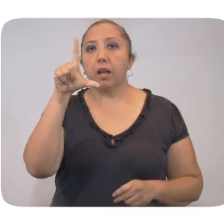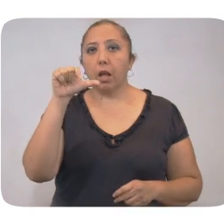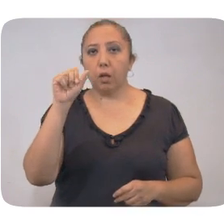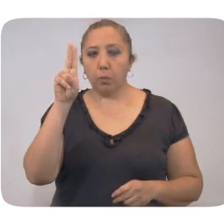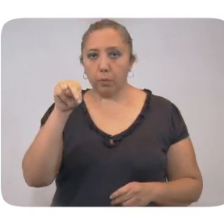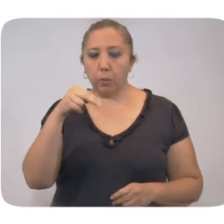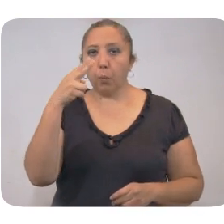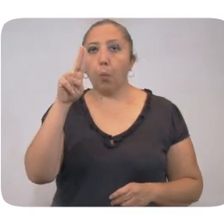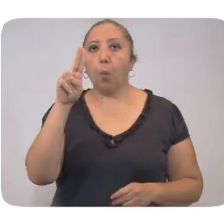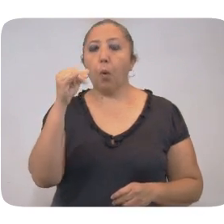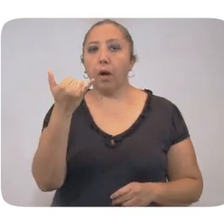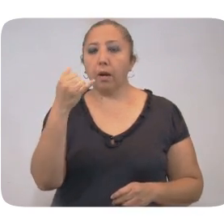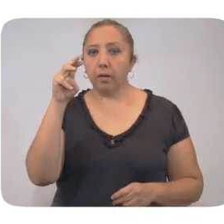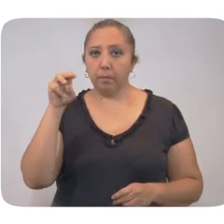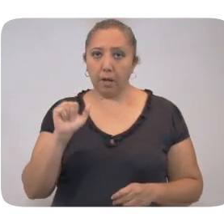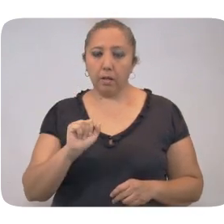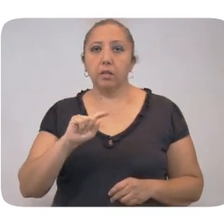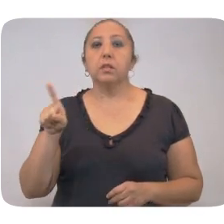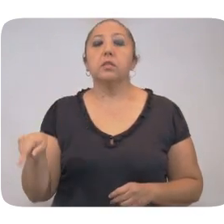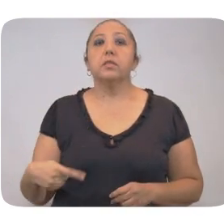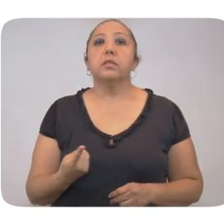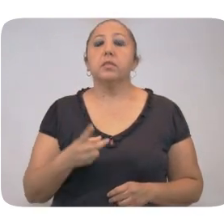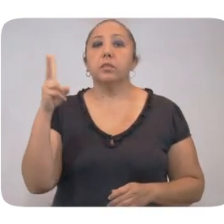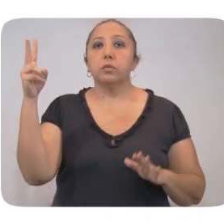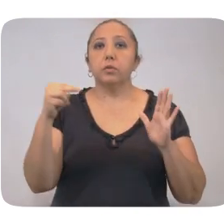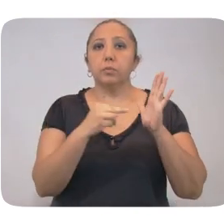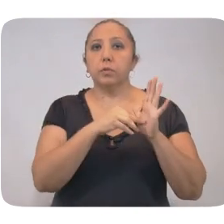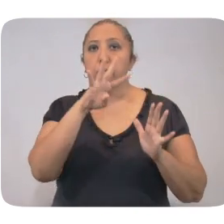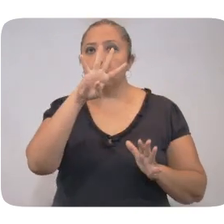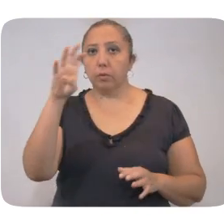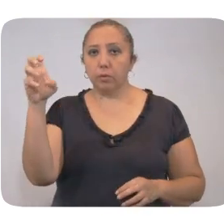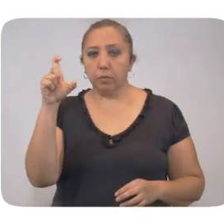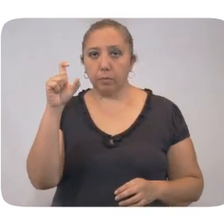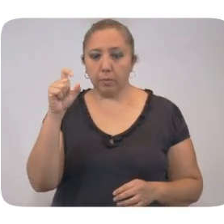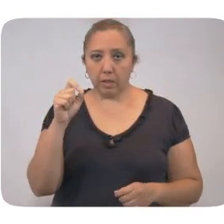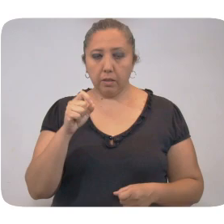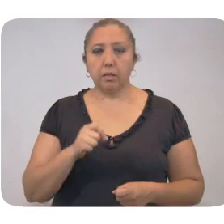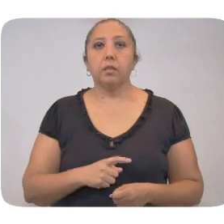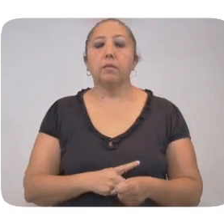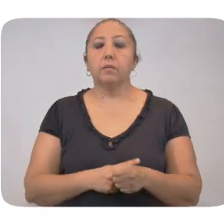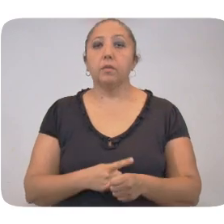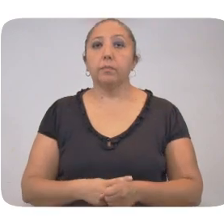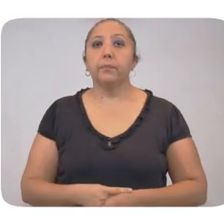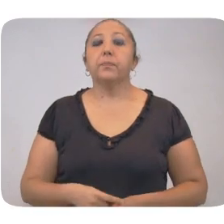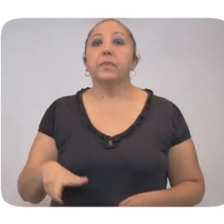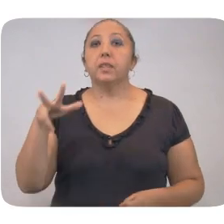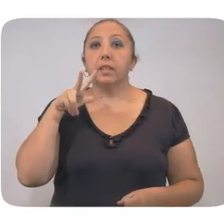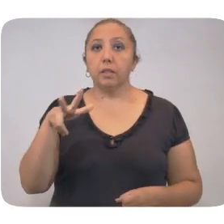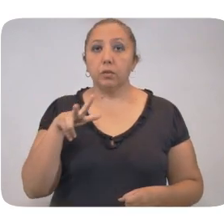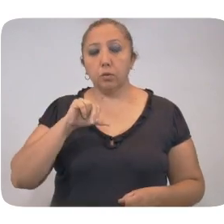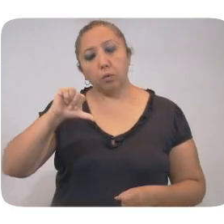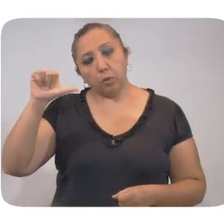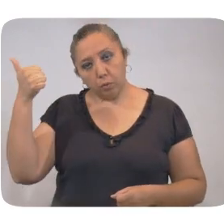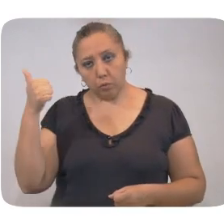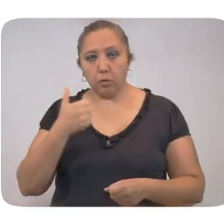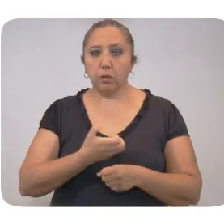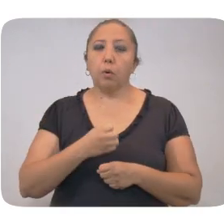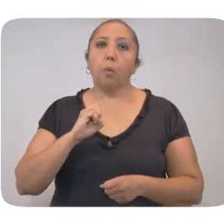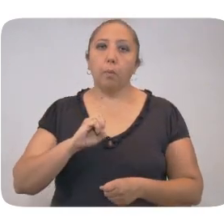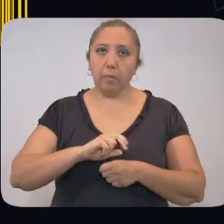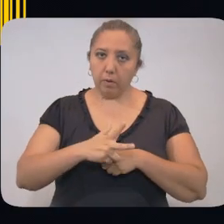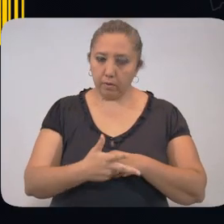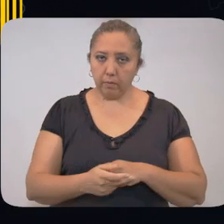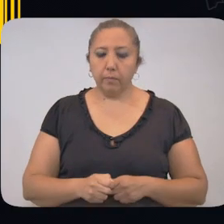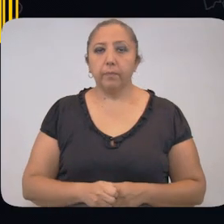y Huayma. En total, ya son 2.420 casos positivos, 18 de los cuales son de otro país u otro